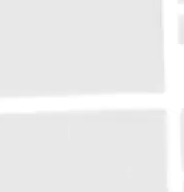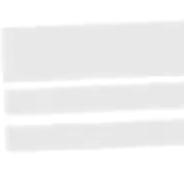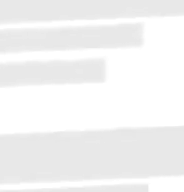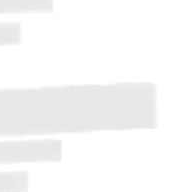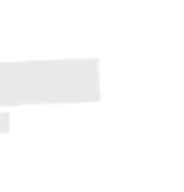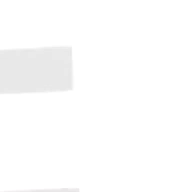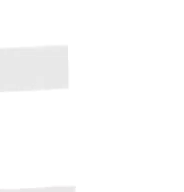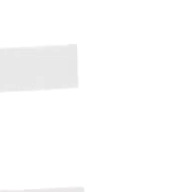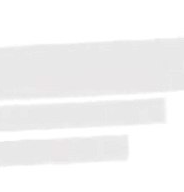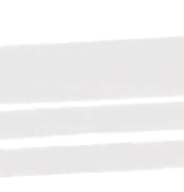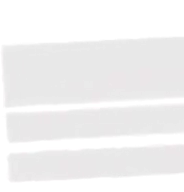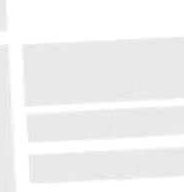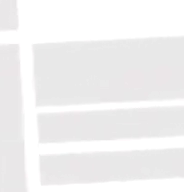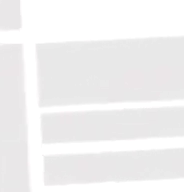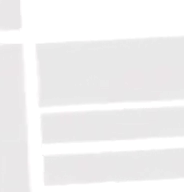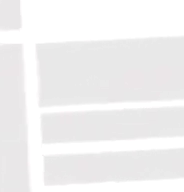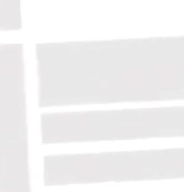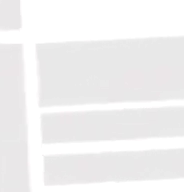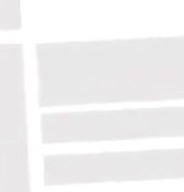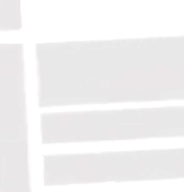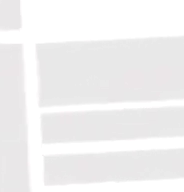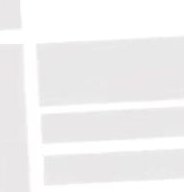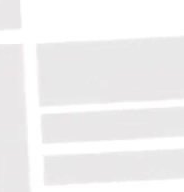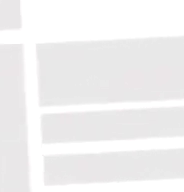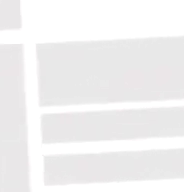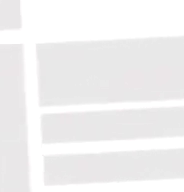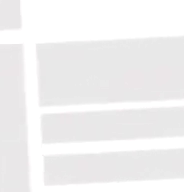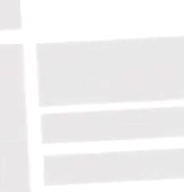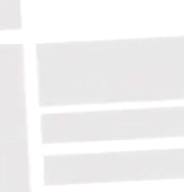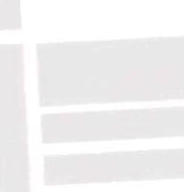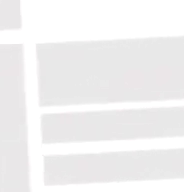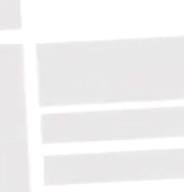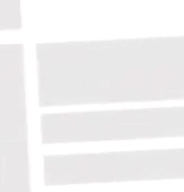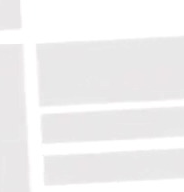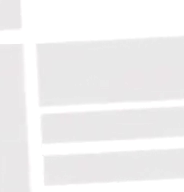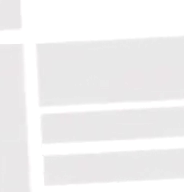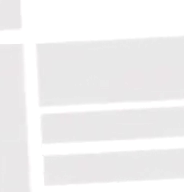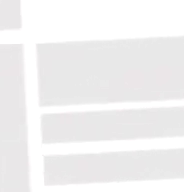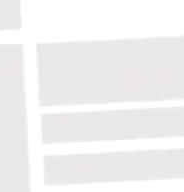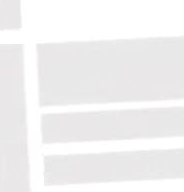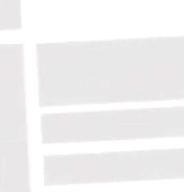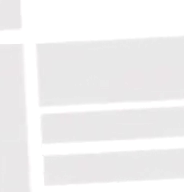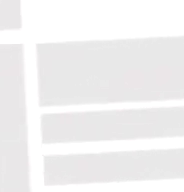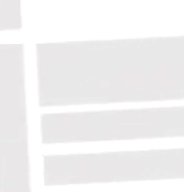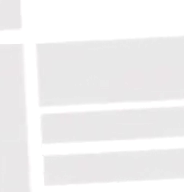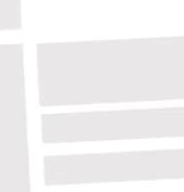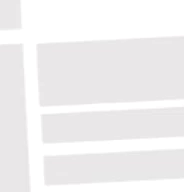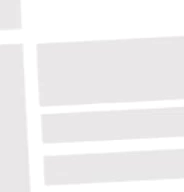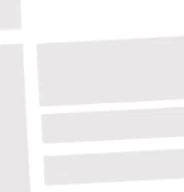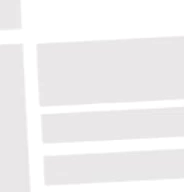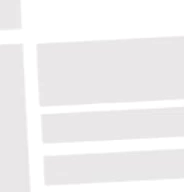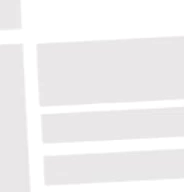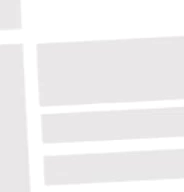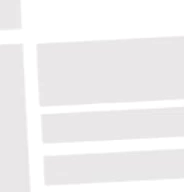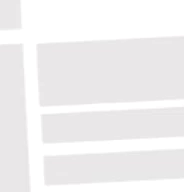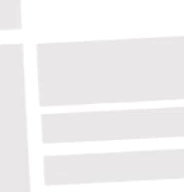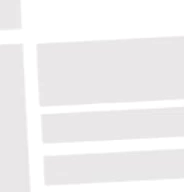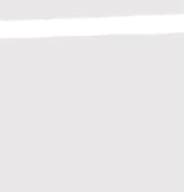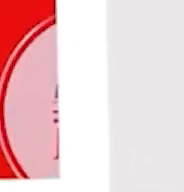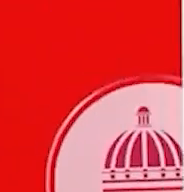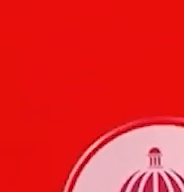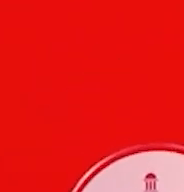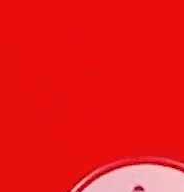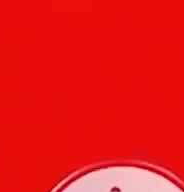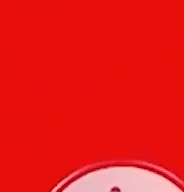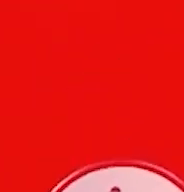te gustó Este vídeo Pues suscríbete en nuestro canal de YouTube Dale click a la campanita para que no te pierdas ninguna de las informaciones que